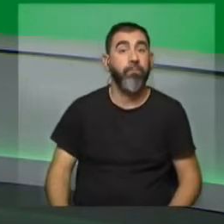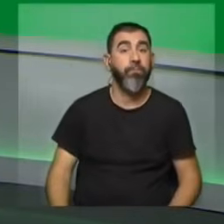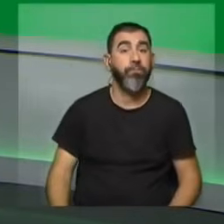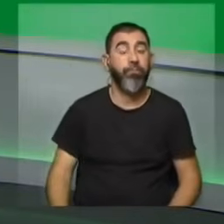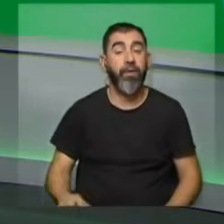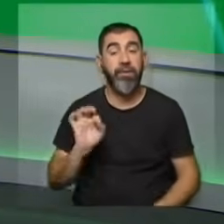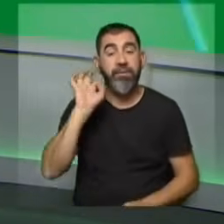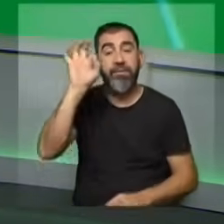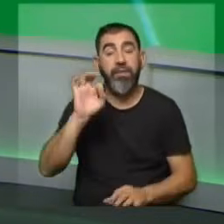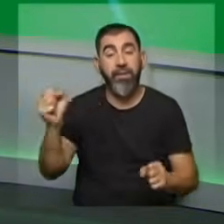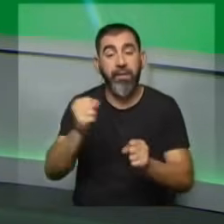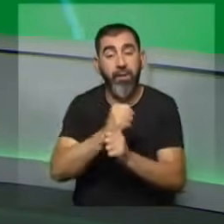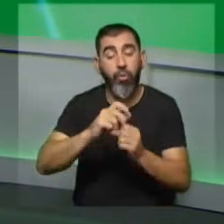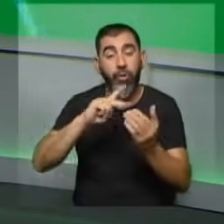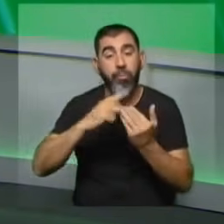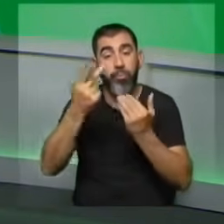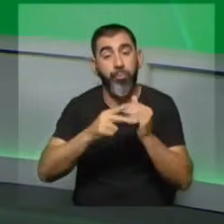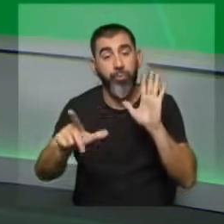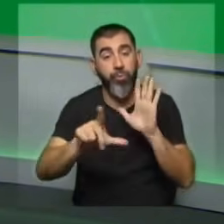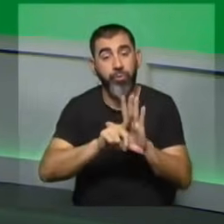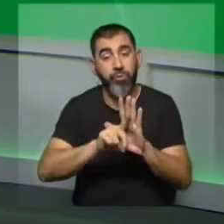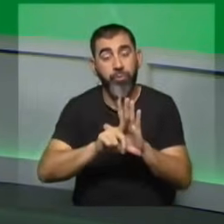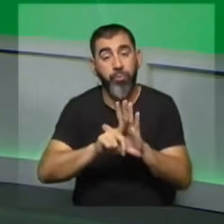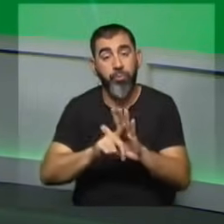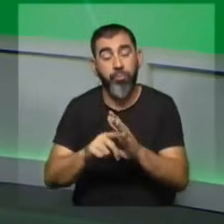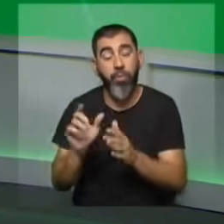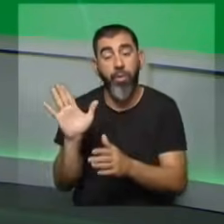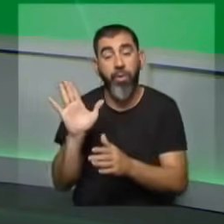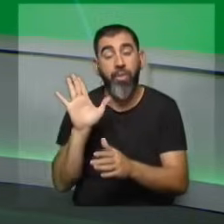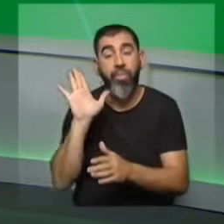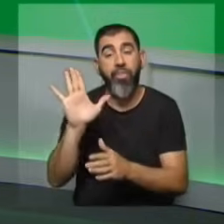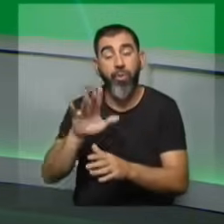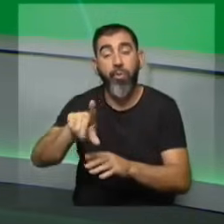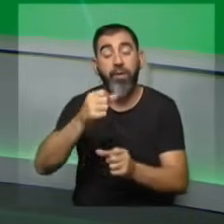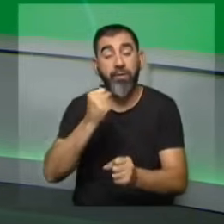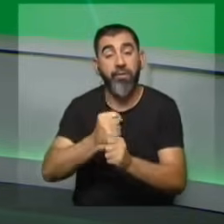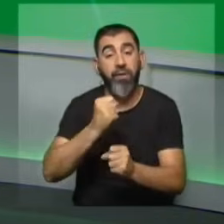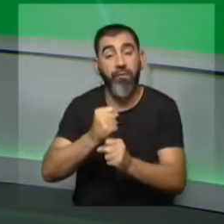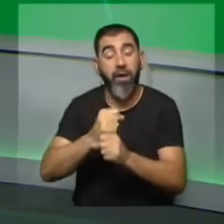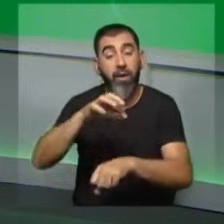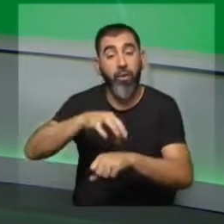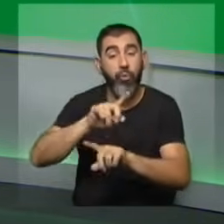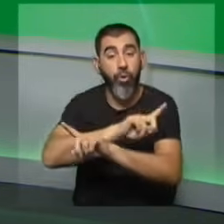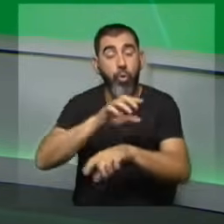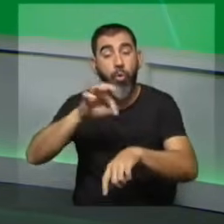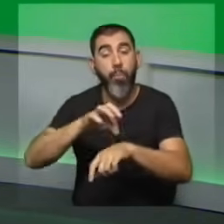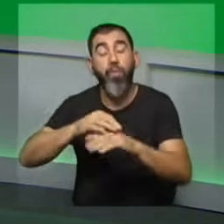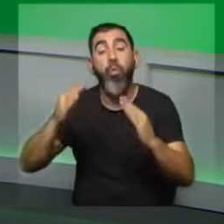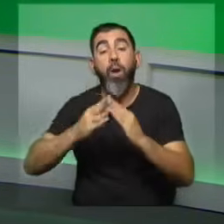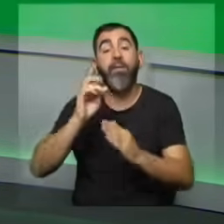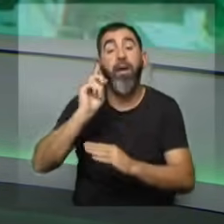la cámara de senadores aprobó el proyecto de ley para atender los créditos laborales de los extrabajadores médicos y no médicos de casa